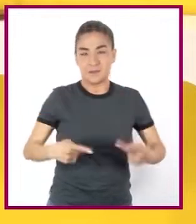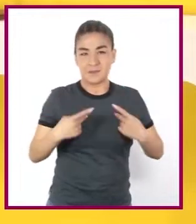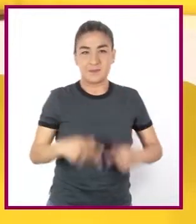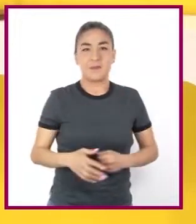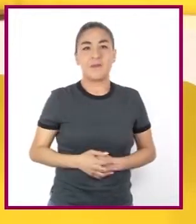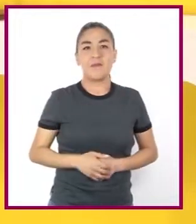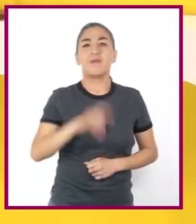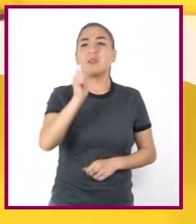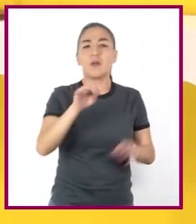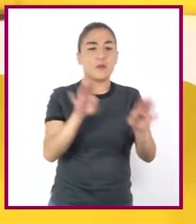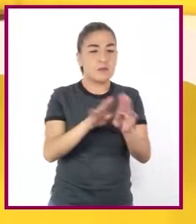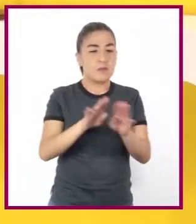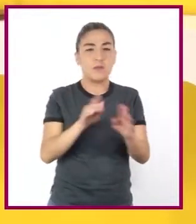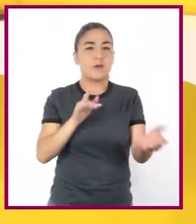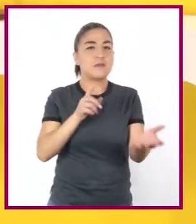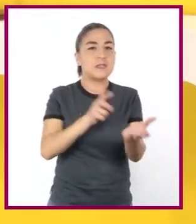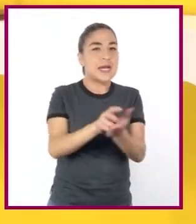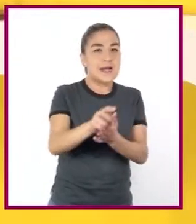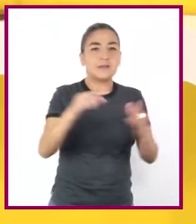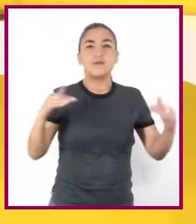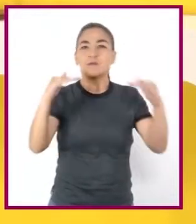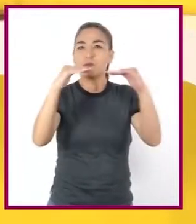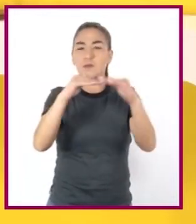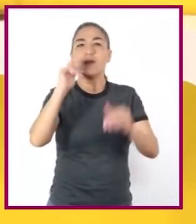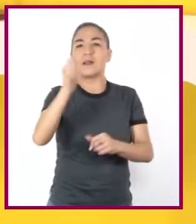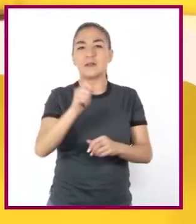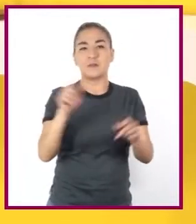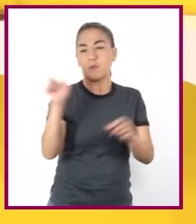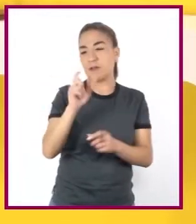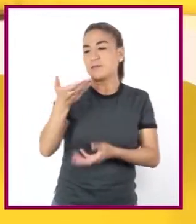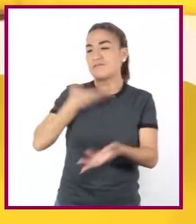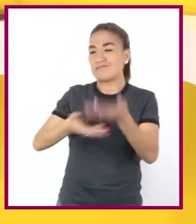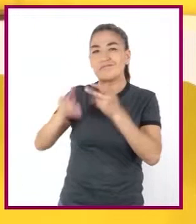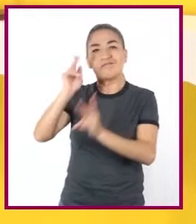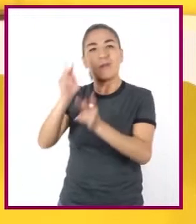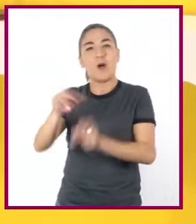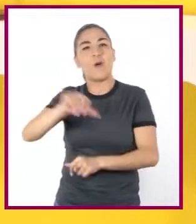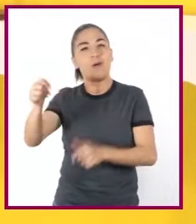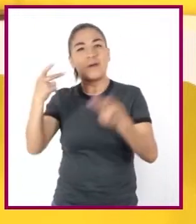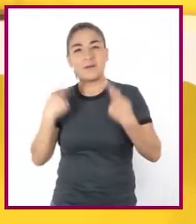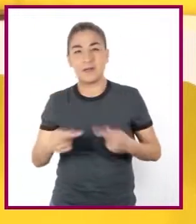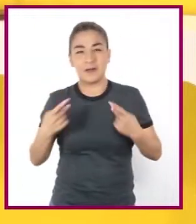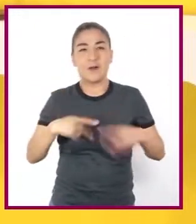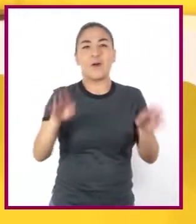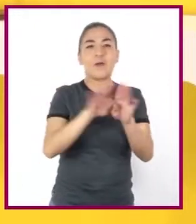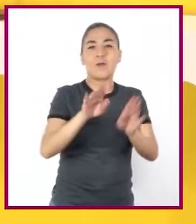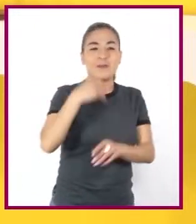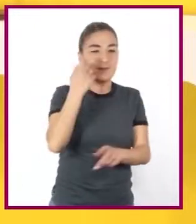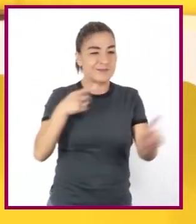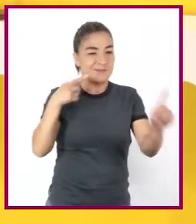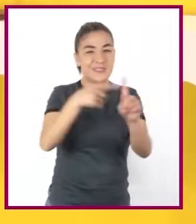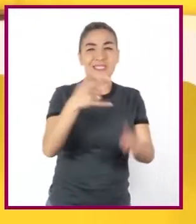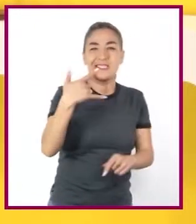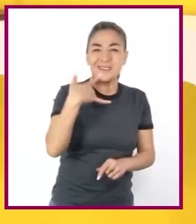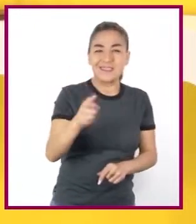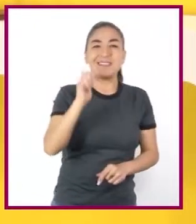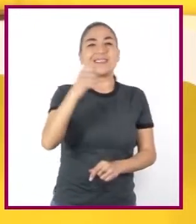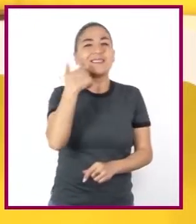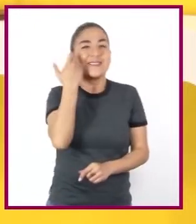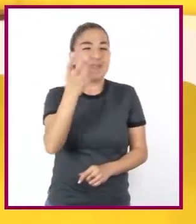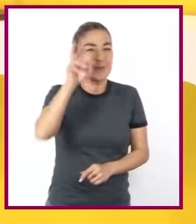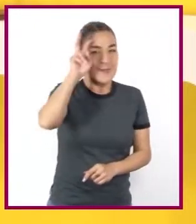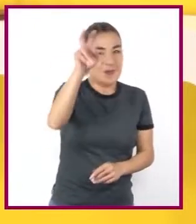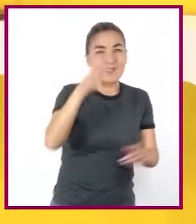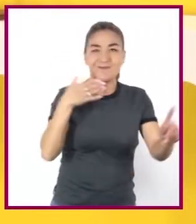igualdad se expresa cuando hablamos con otras personas, cuando tratamos de lograr lo que queremos y anhelamos, o